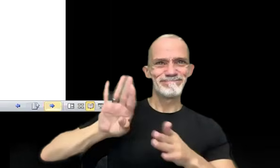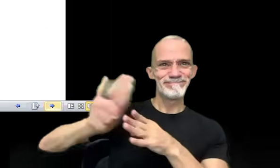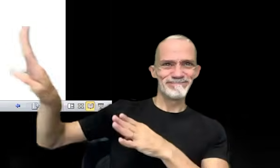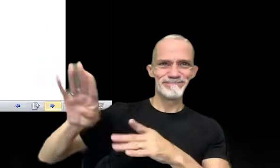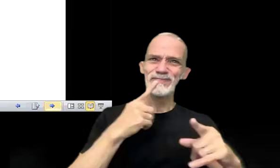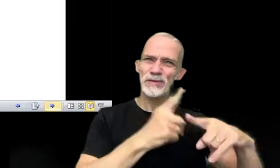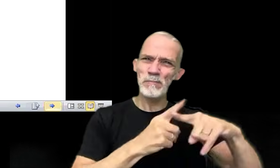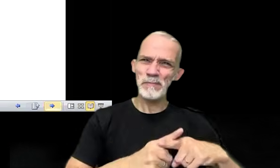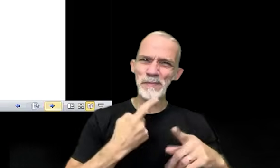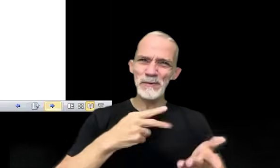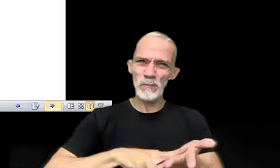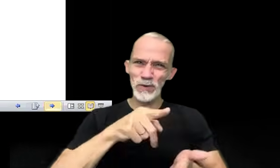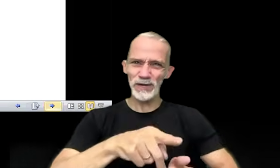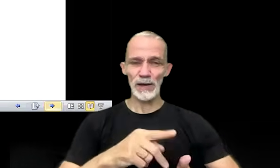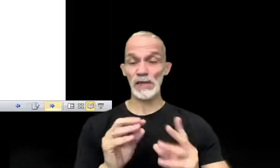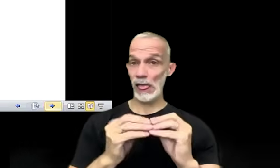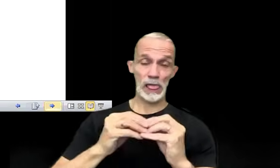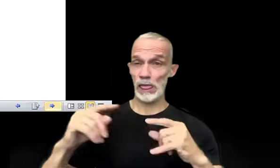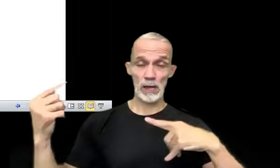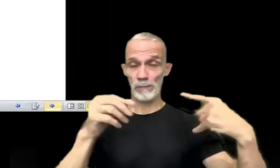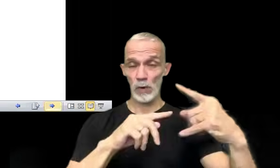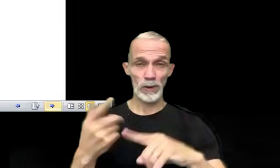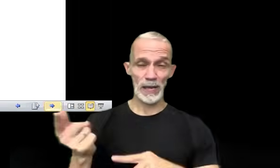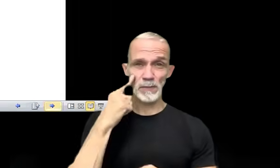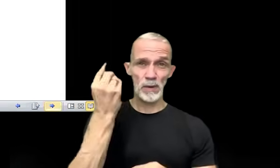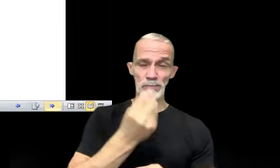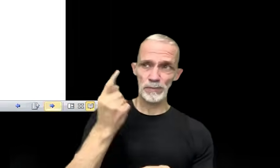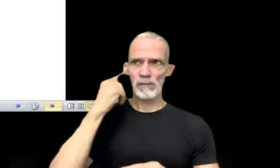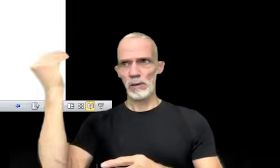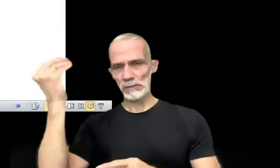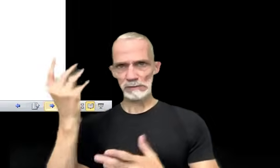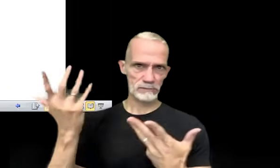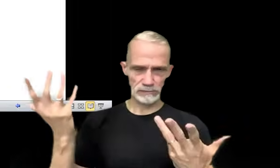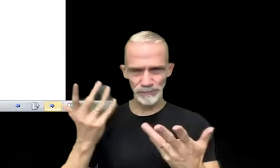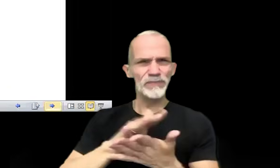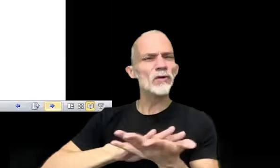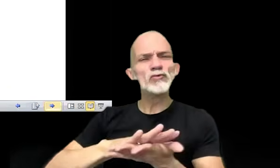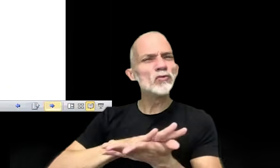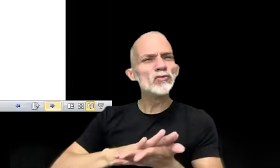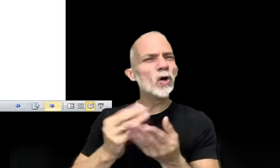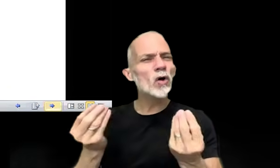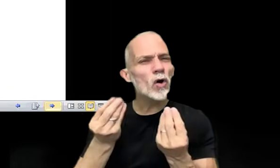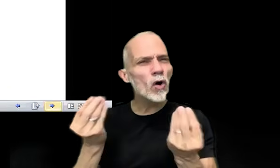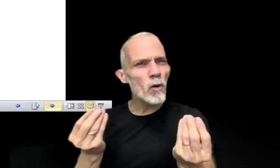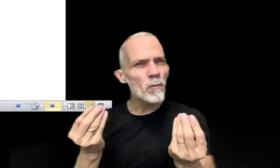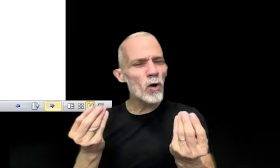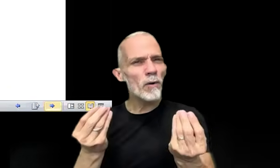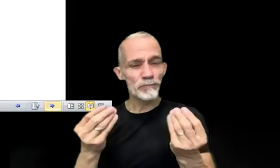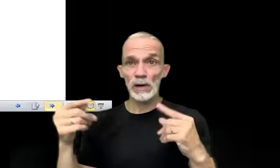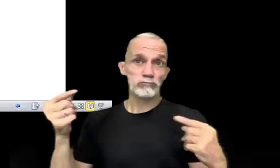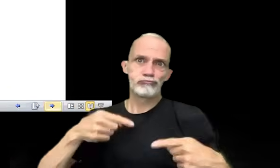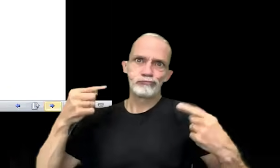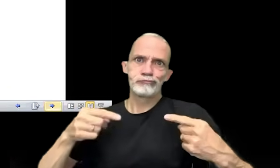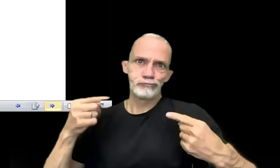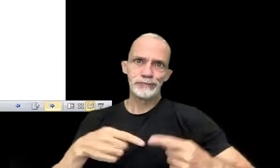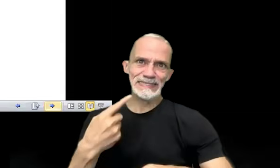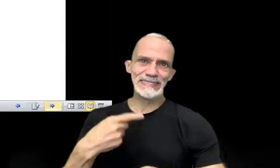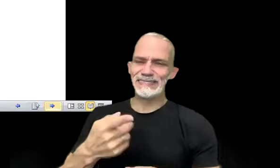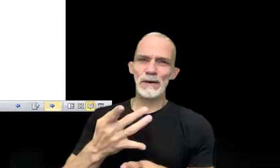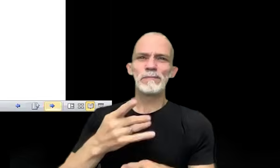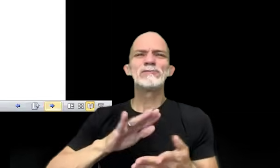hace que se generen muchos problemas de residencia. Para resolver esas cuestiones controvertidas